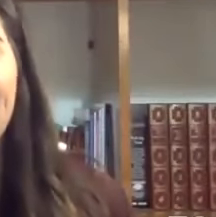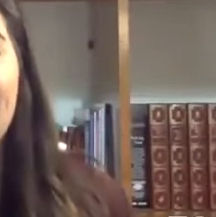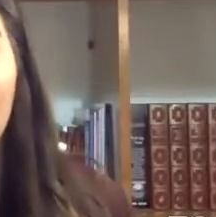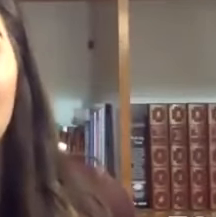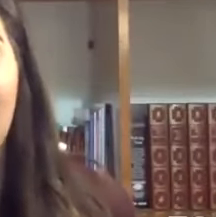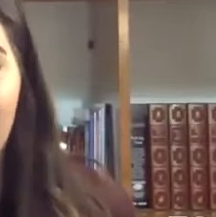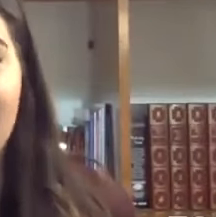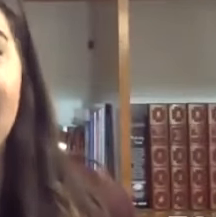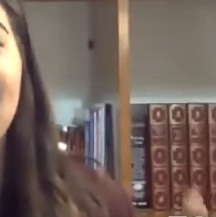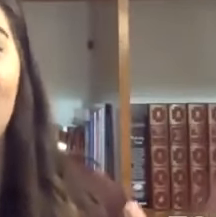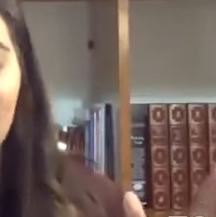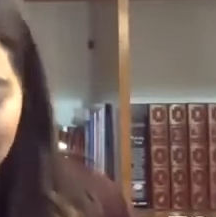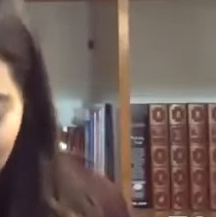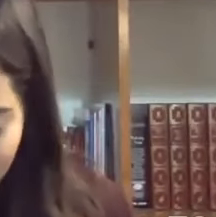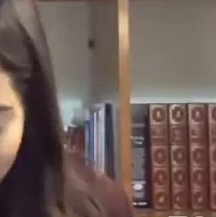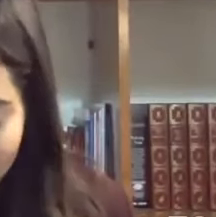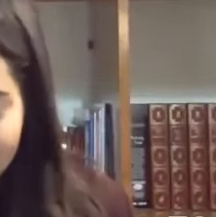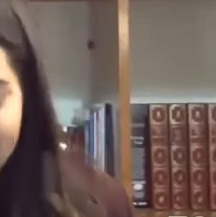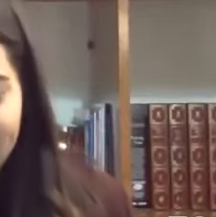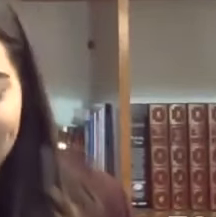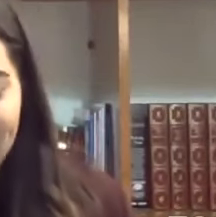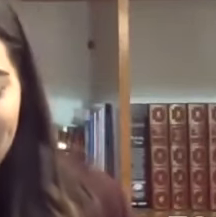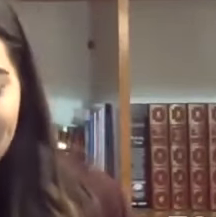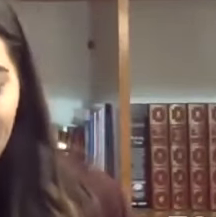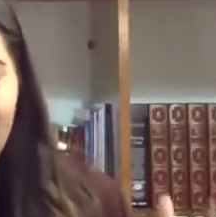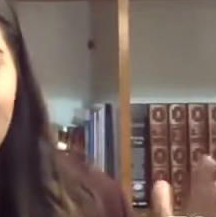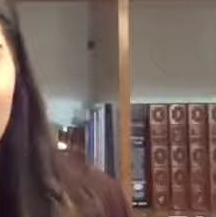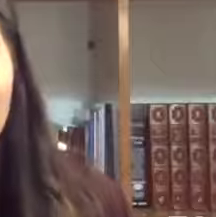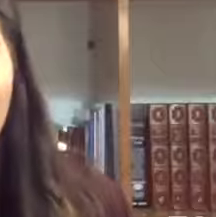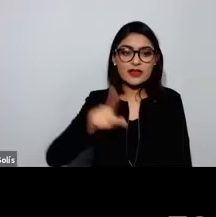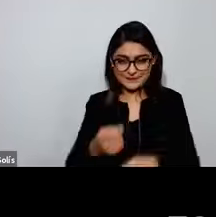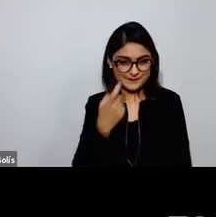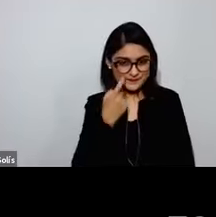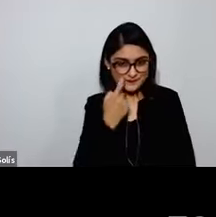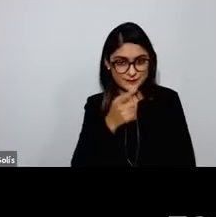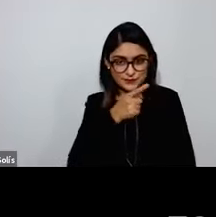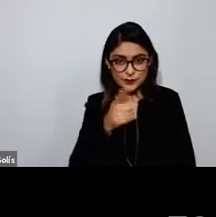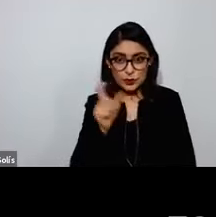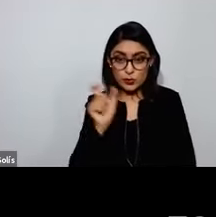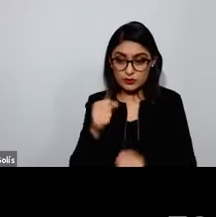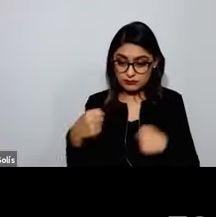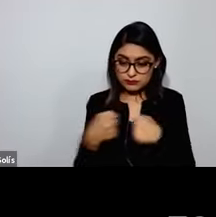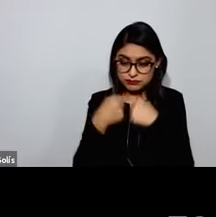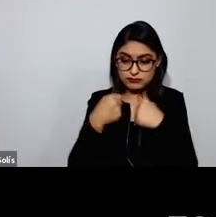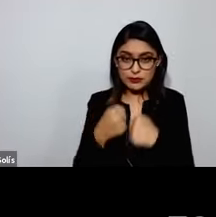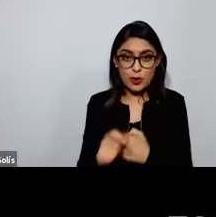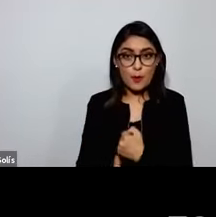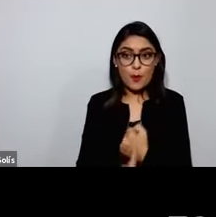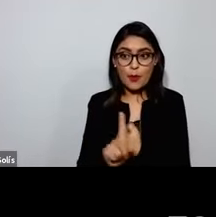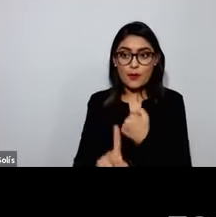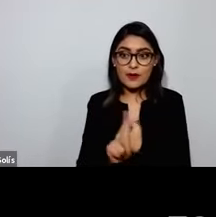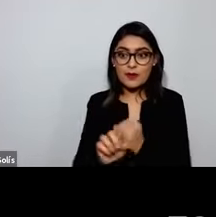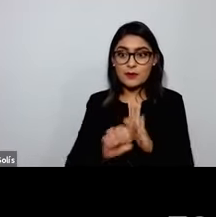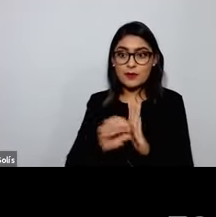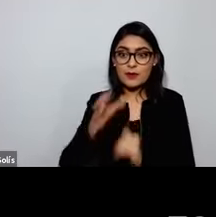les dice, querido juzgador, querida juzgadora, en toda controversia donde a ti te denuncien una situación de